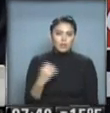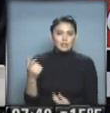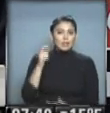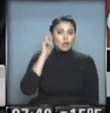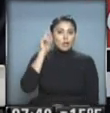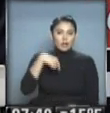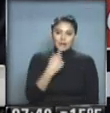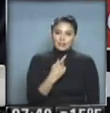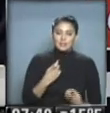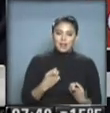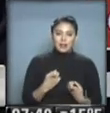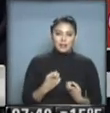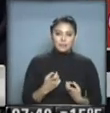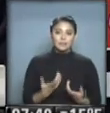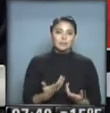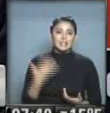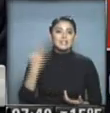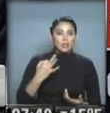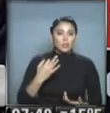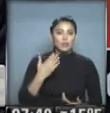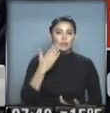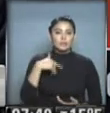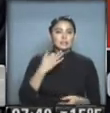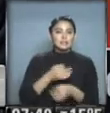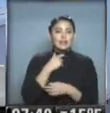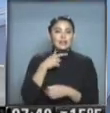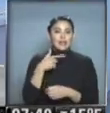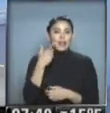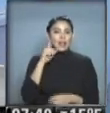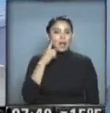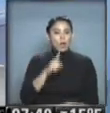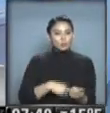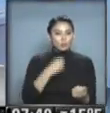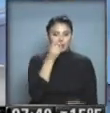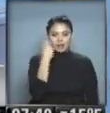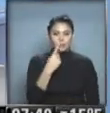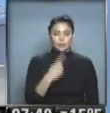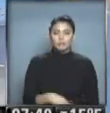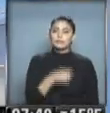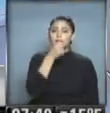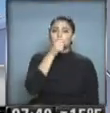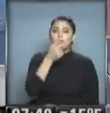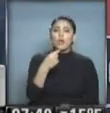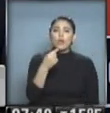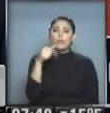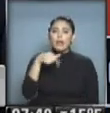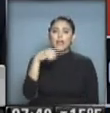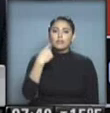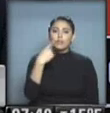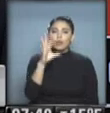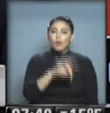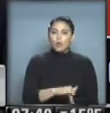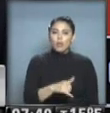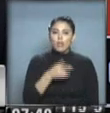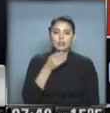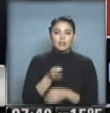gol que necesitamos, y seguramente lo vamos a tratar que se adapte rápidamente. ¿Cómo se lo tiene que tratar a Teo en un día a día acá en River?